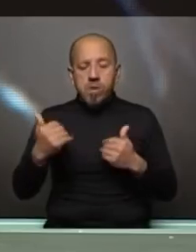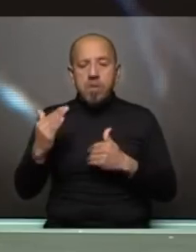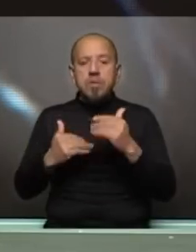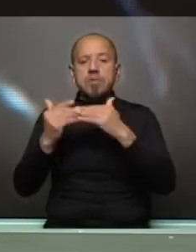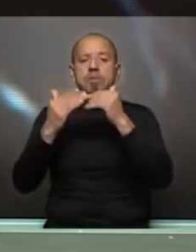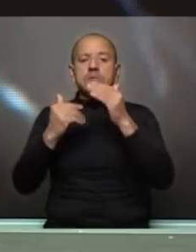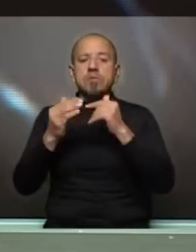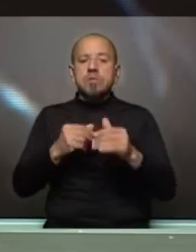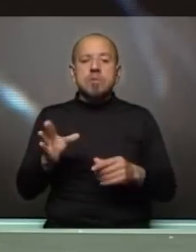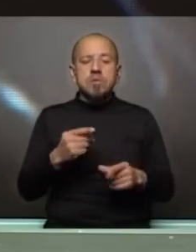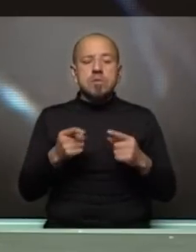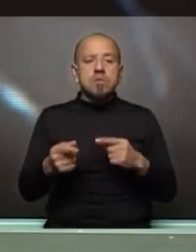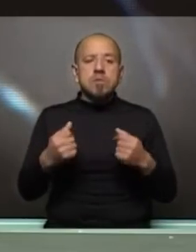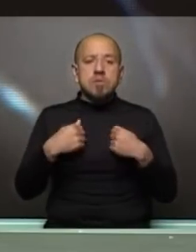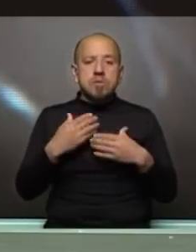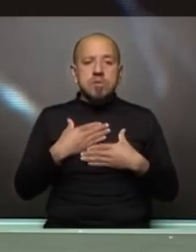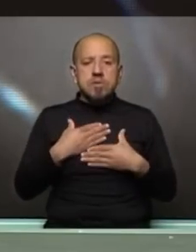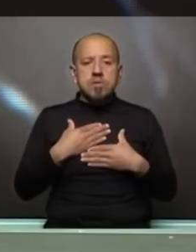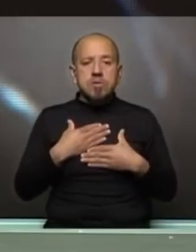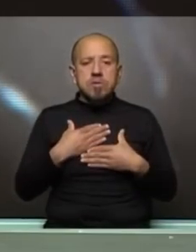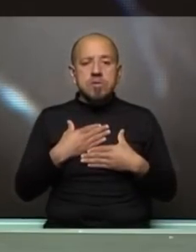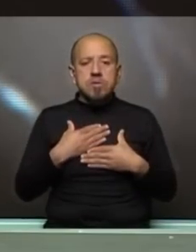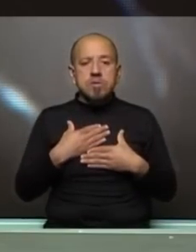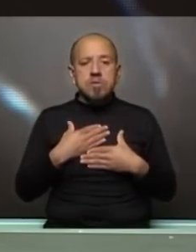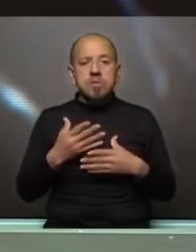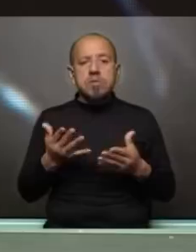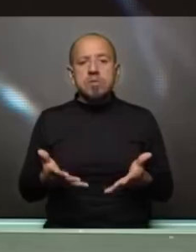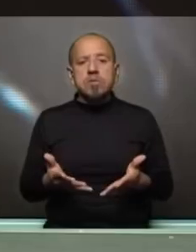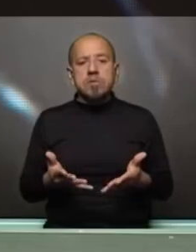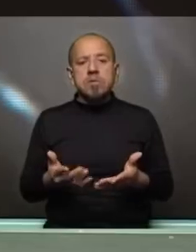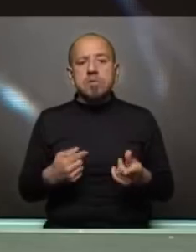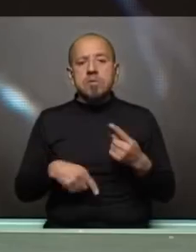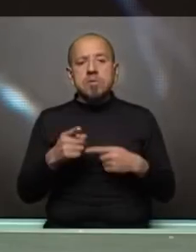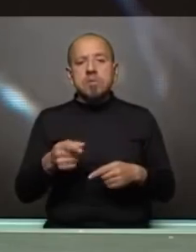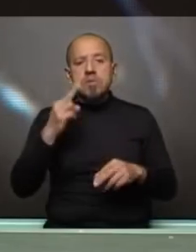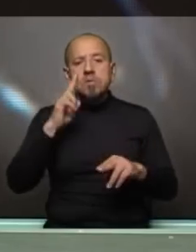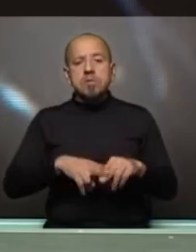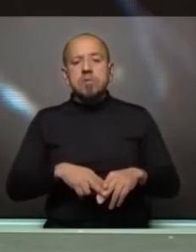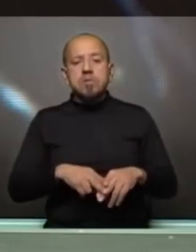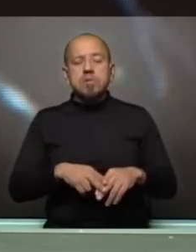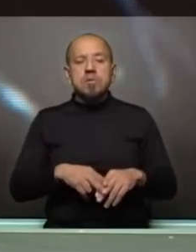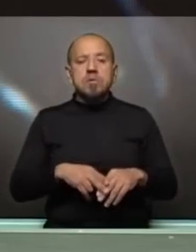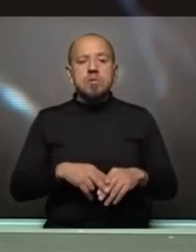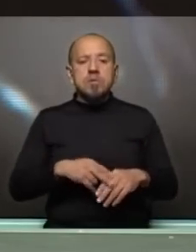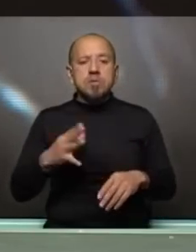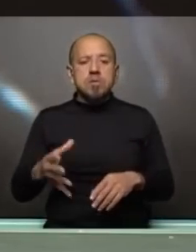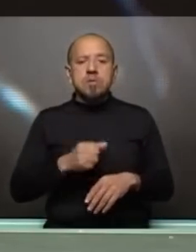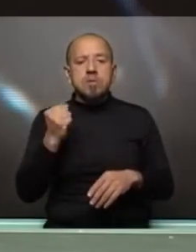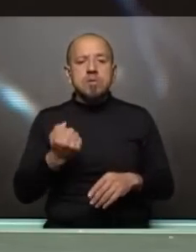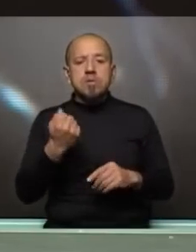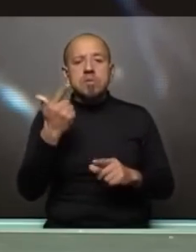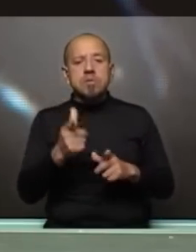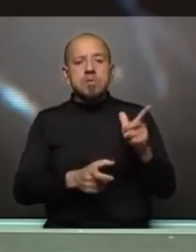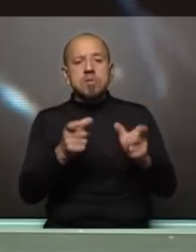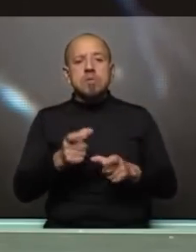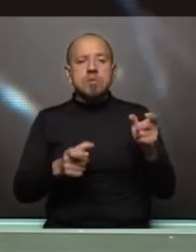tiene que ver con todo eso no que nosotros Más allá de de esas muertes tratemos buscamos recuperar al ciudadano